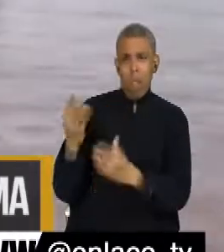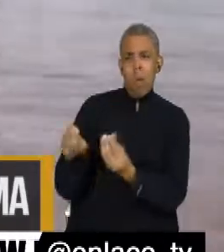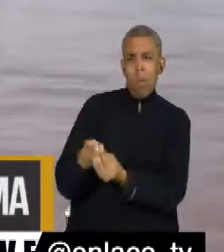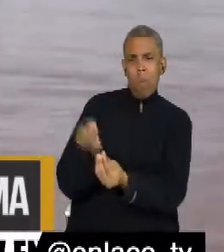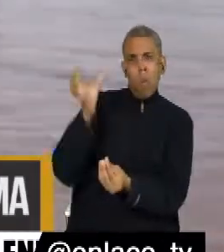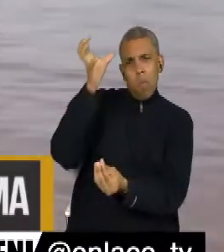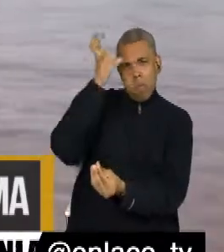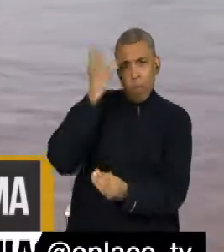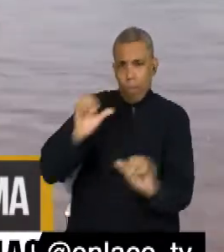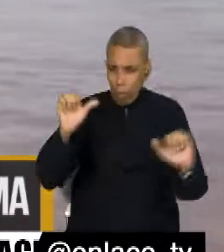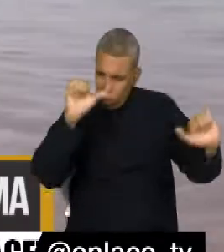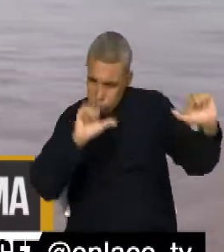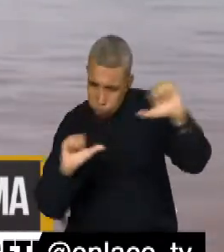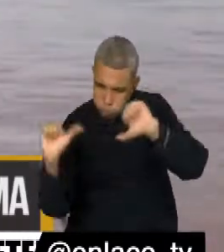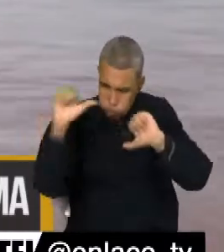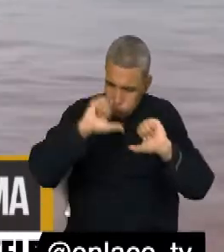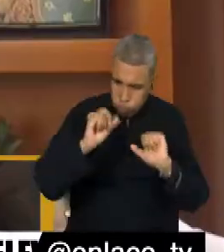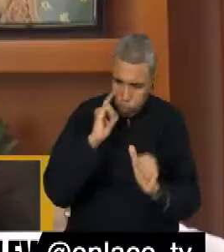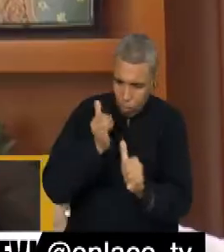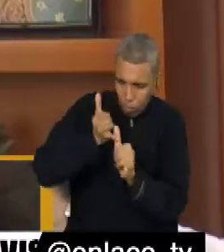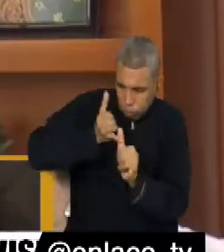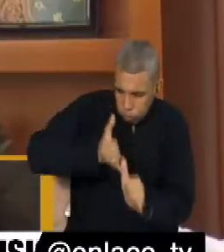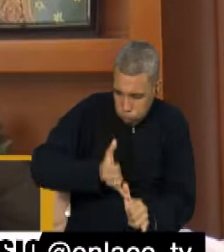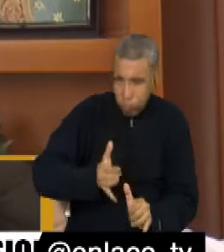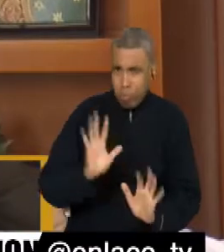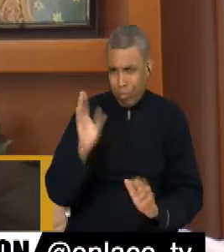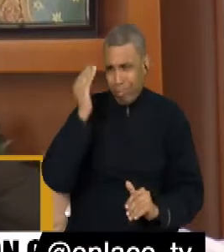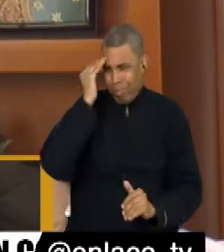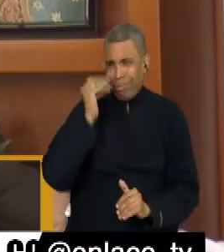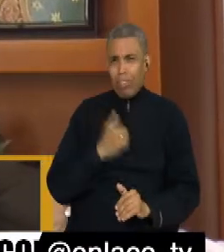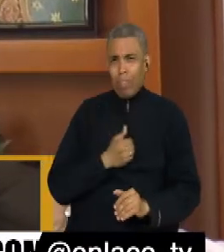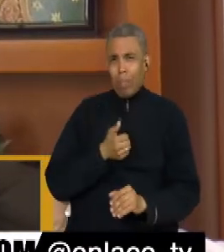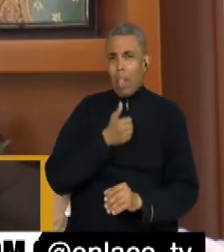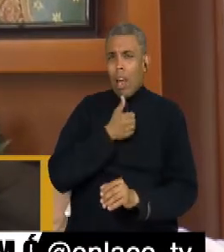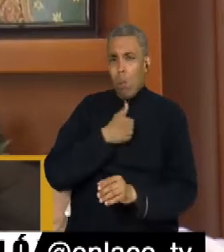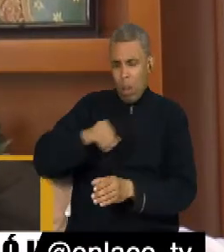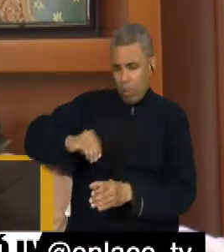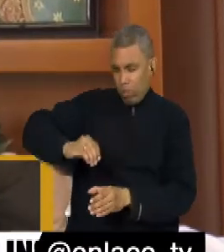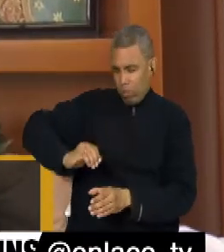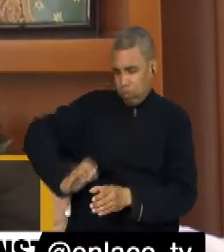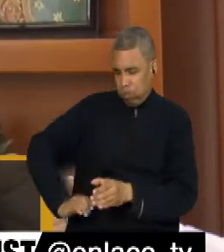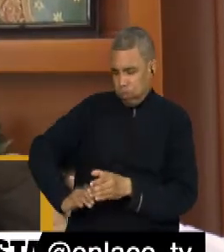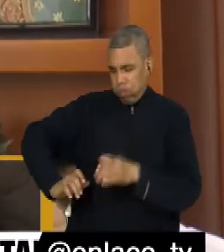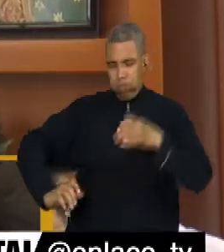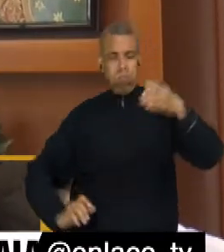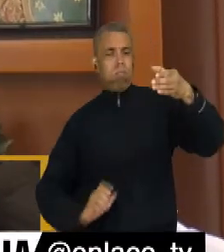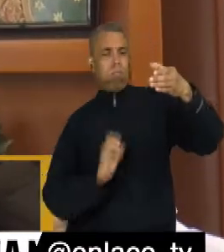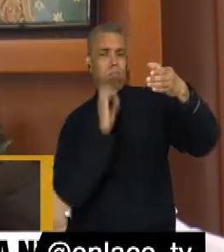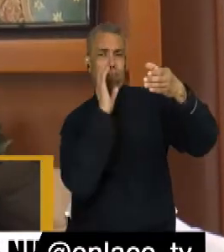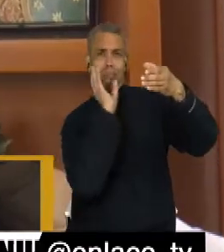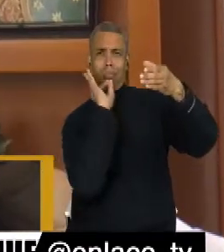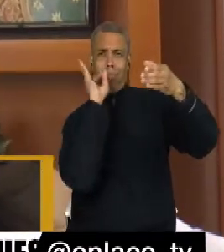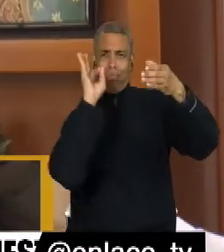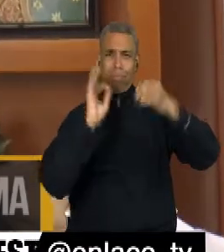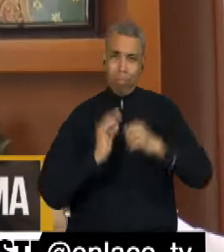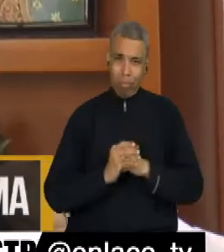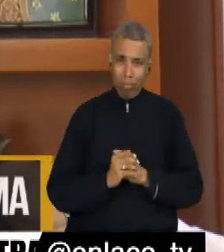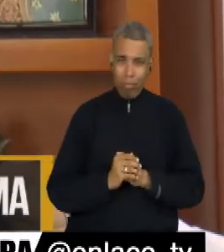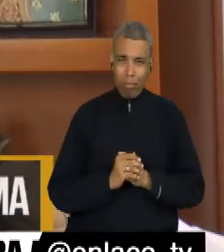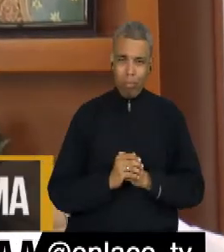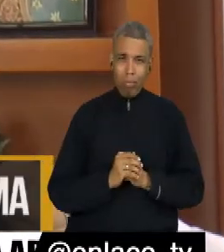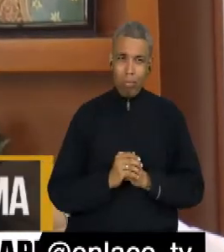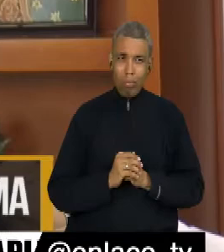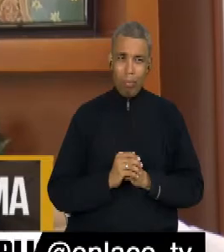todos sabemos que la ciénaga San Silvestre no da ahora, ni de este gobierno, desde hace más de 25 años viene siendo maltratada